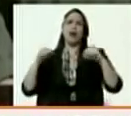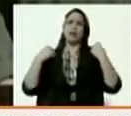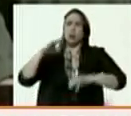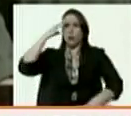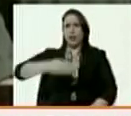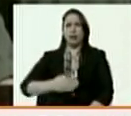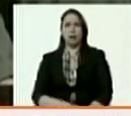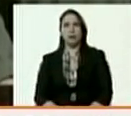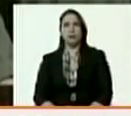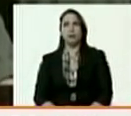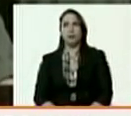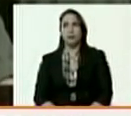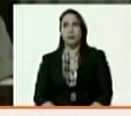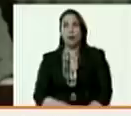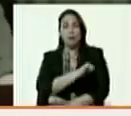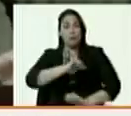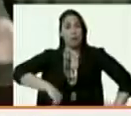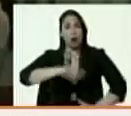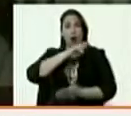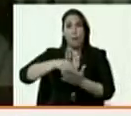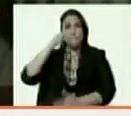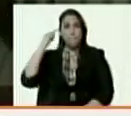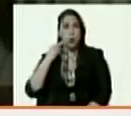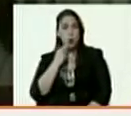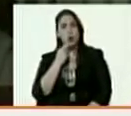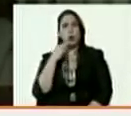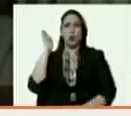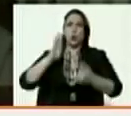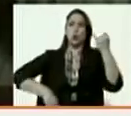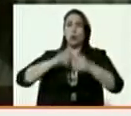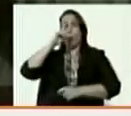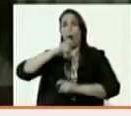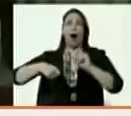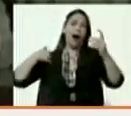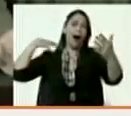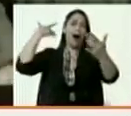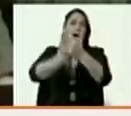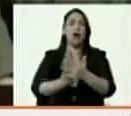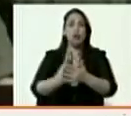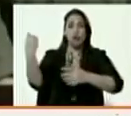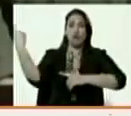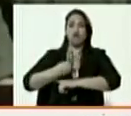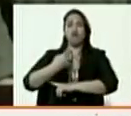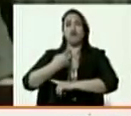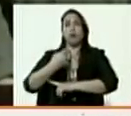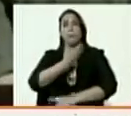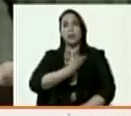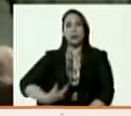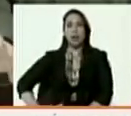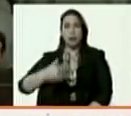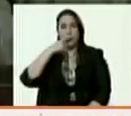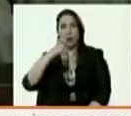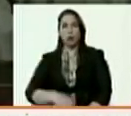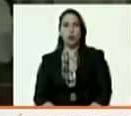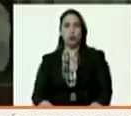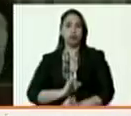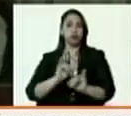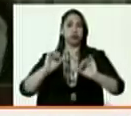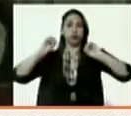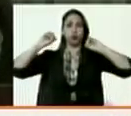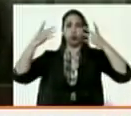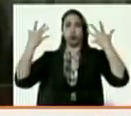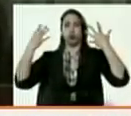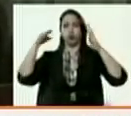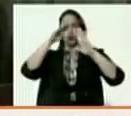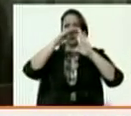militares. La Fuerza Armada Nacional Bolivariana en los últimos años, por instrucciones del presidente Nicolás Maduro, ha venido logrando unos